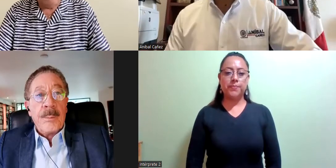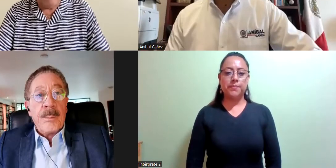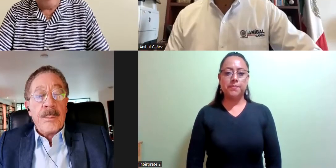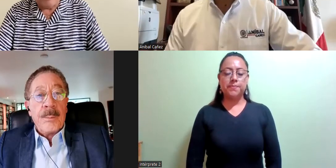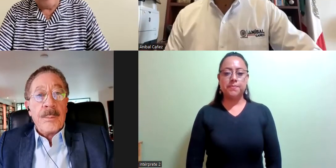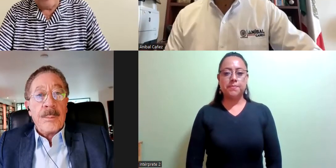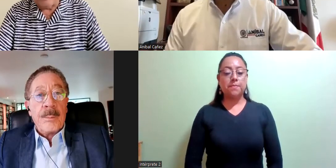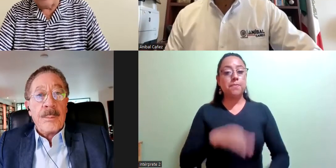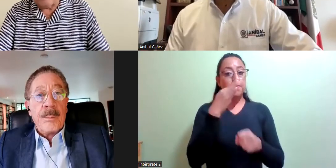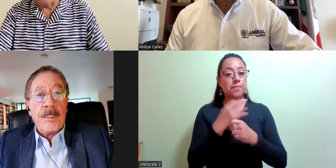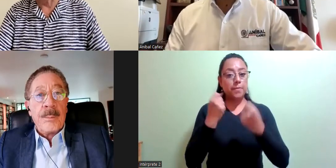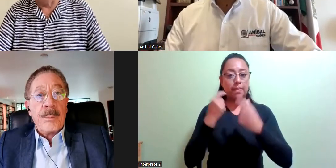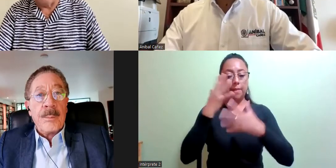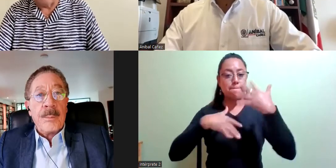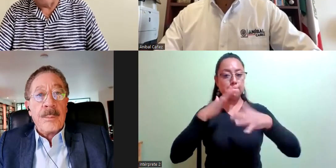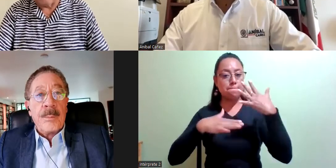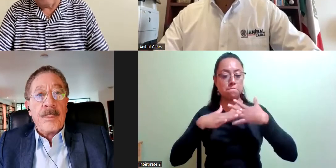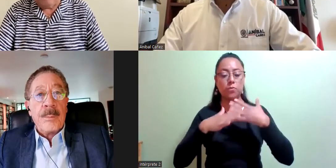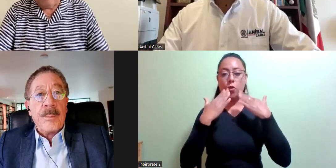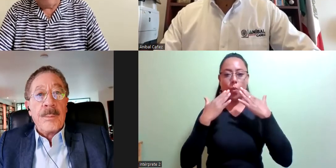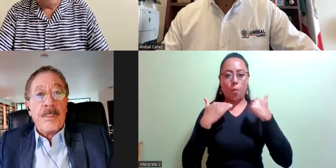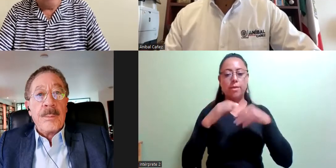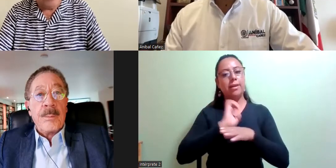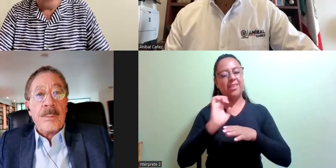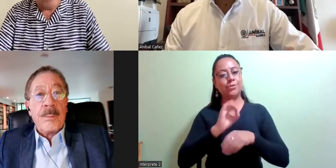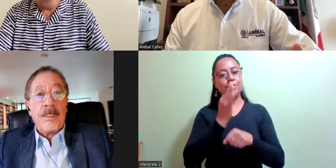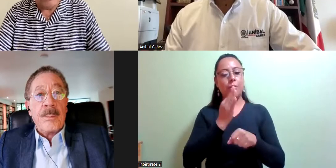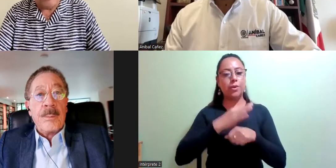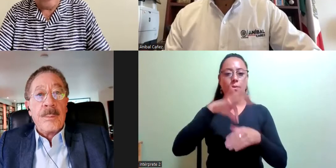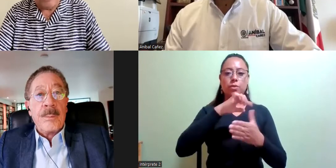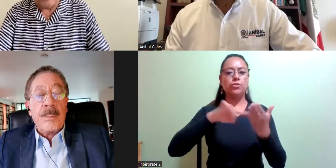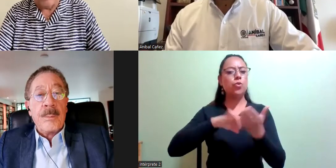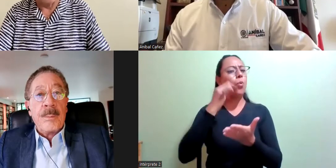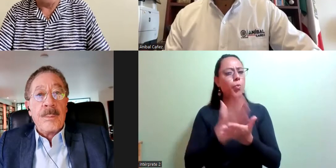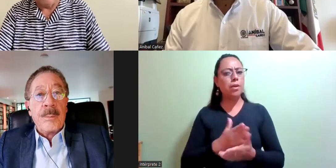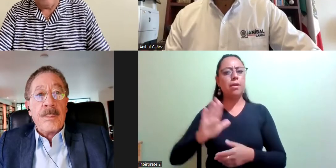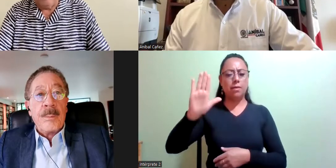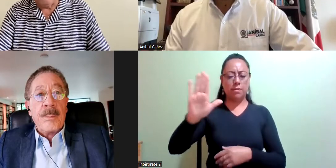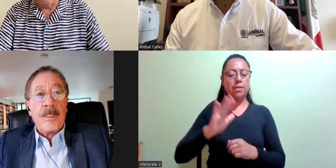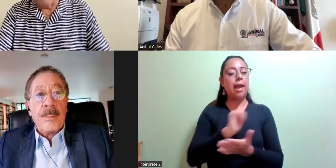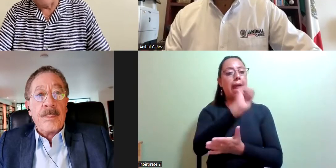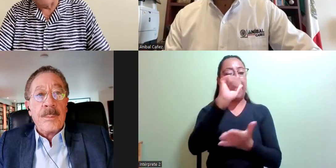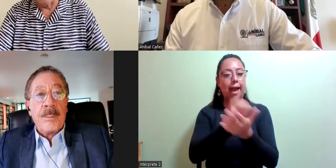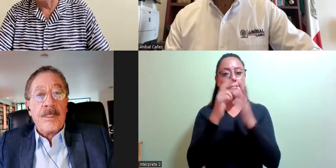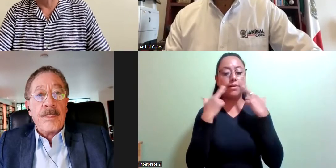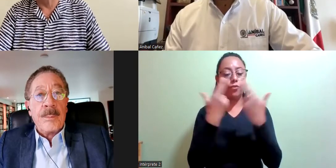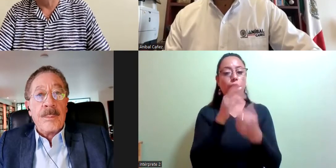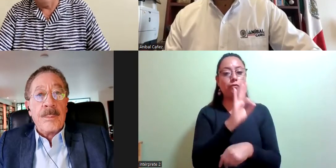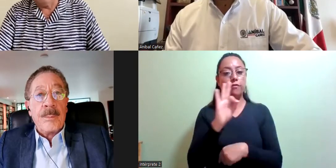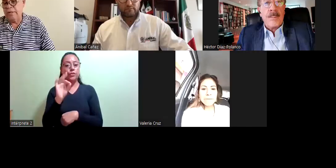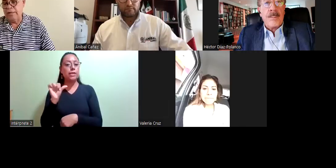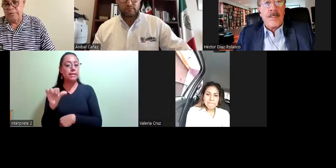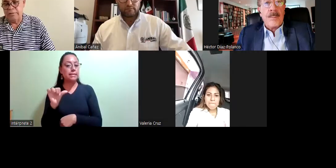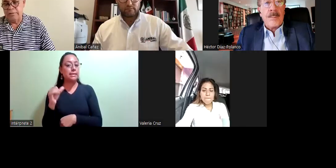Al no haber oradores inscritos, se somete a votación económica la aprobación del acta de la sesión de fecha 16 de